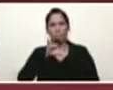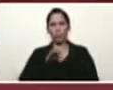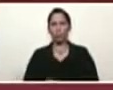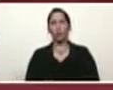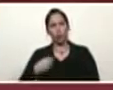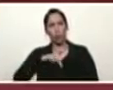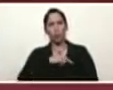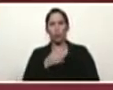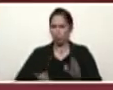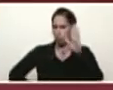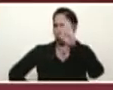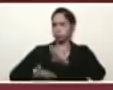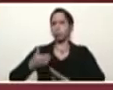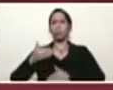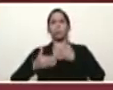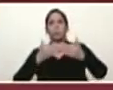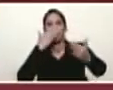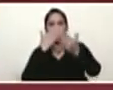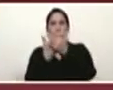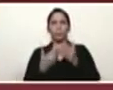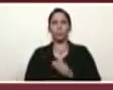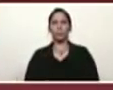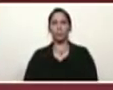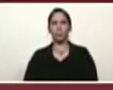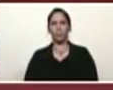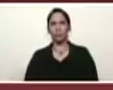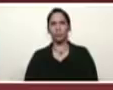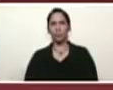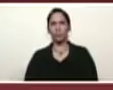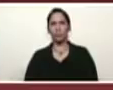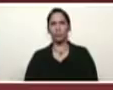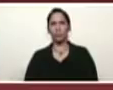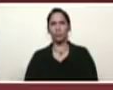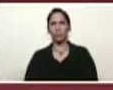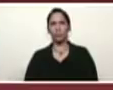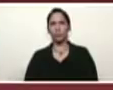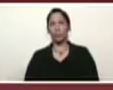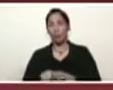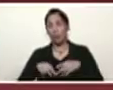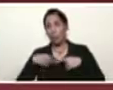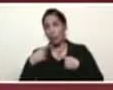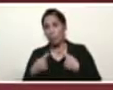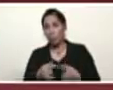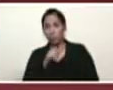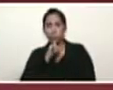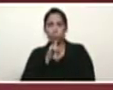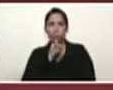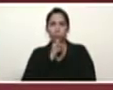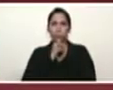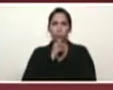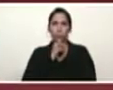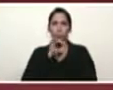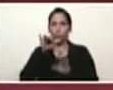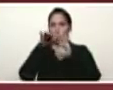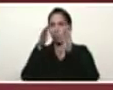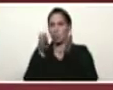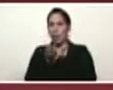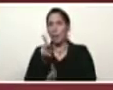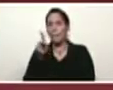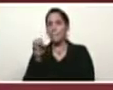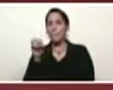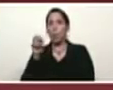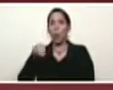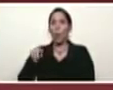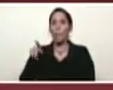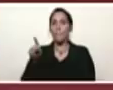vamos para adelante. Ah, como después en la prensa mundial, Mike Pompeo quedó muy